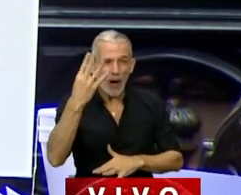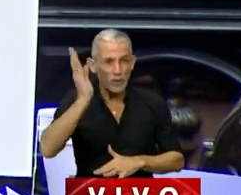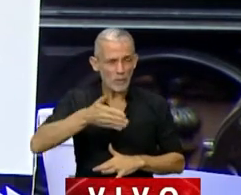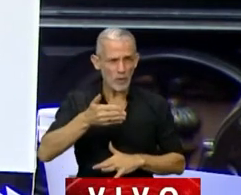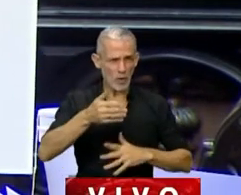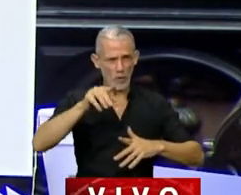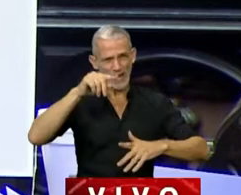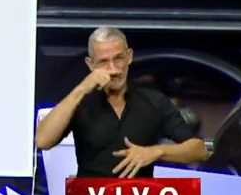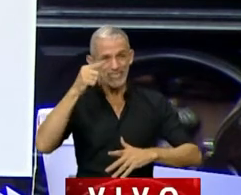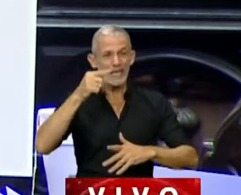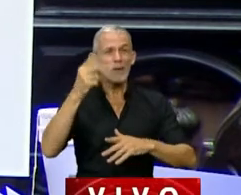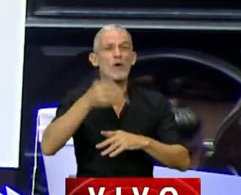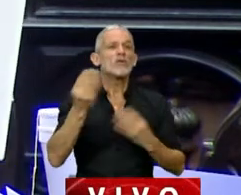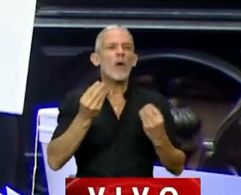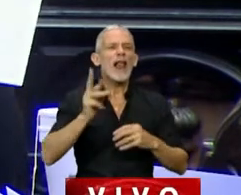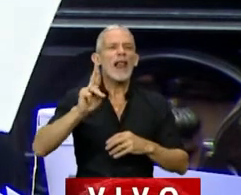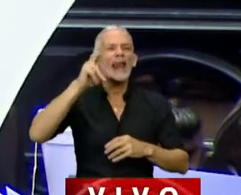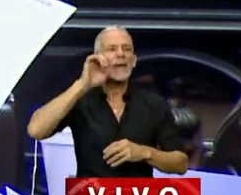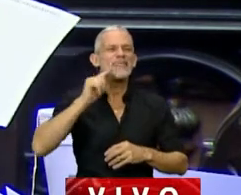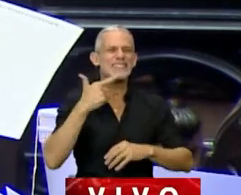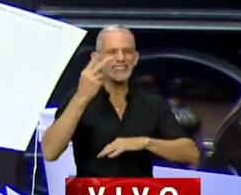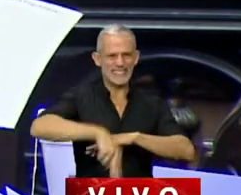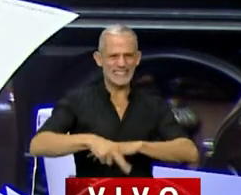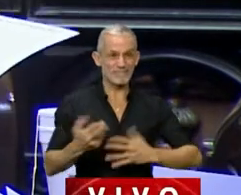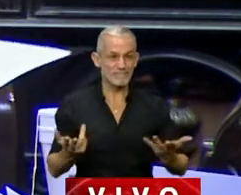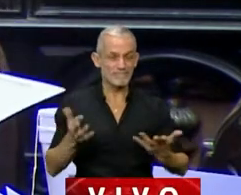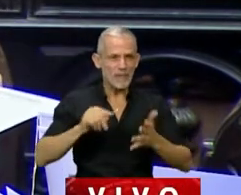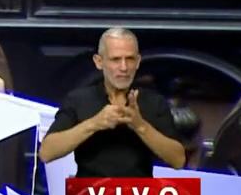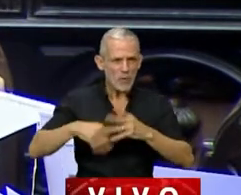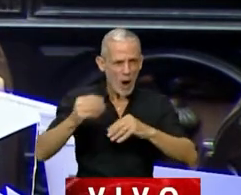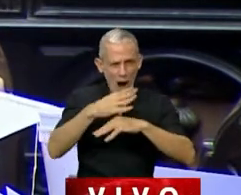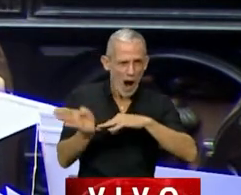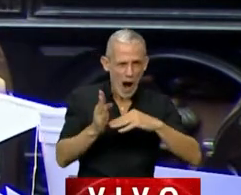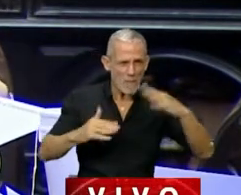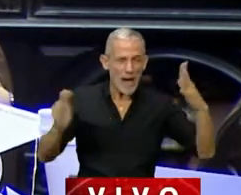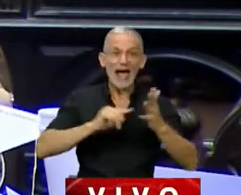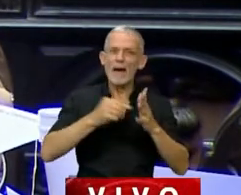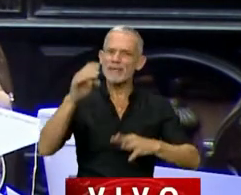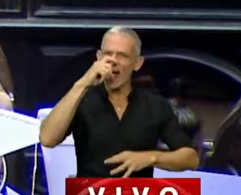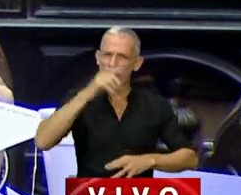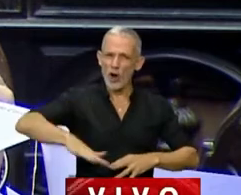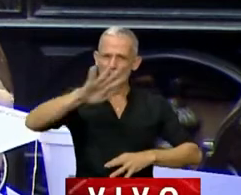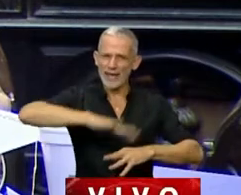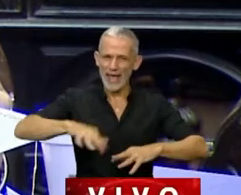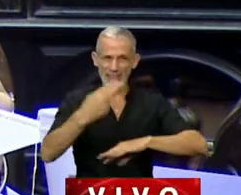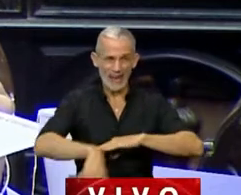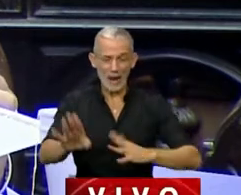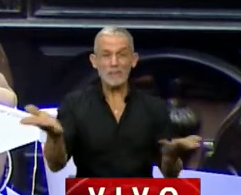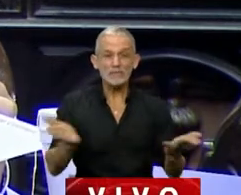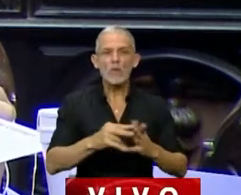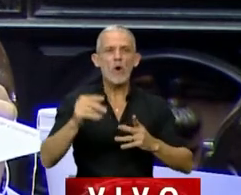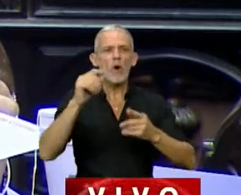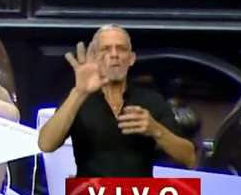64,7% son remises. Esto es en la ciudad capital de Corrientes. Imagínense en las ciudades